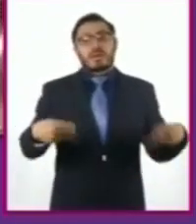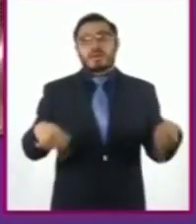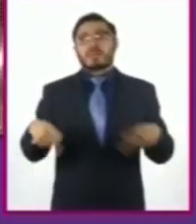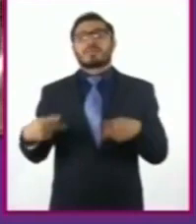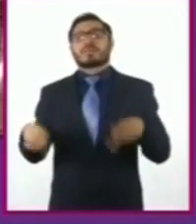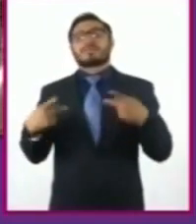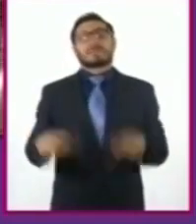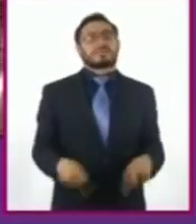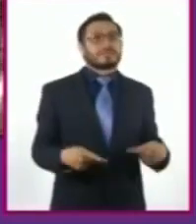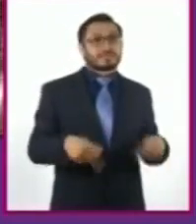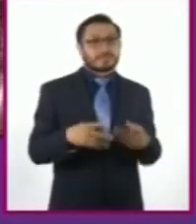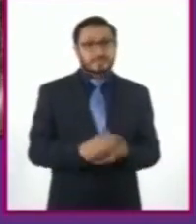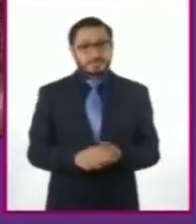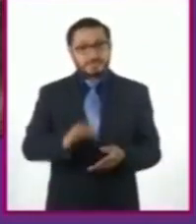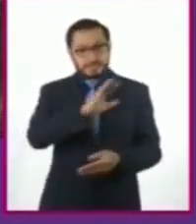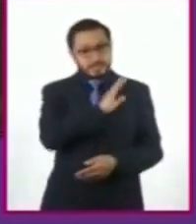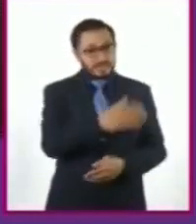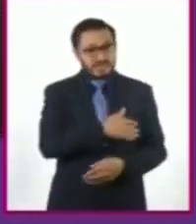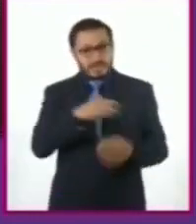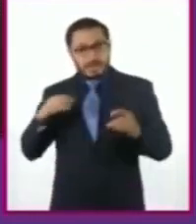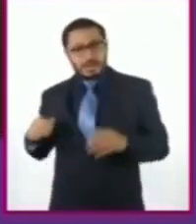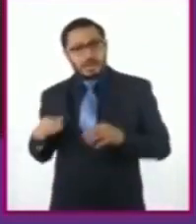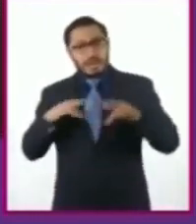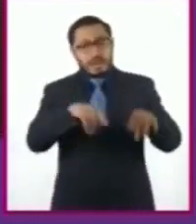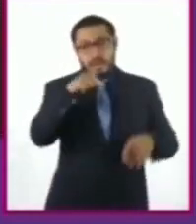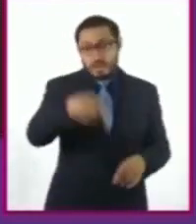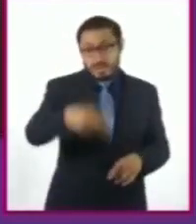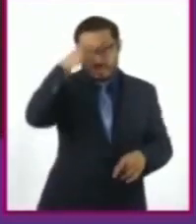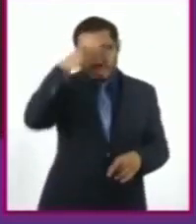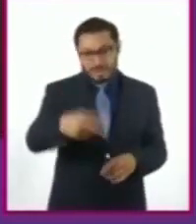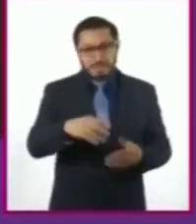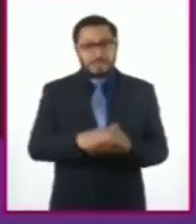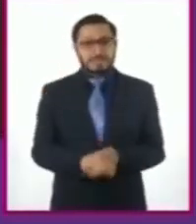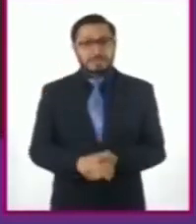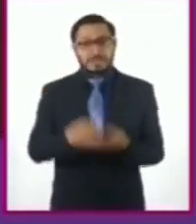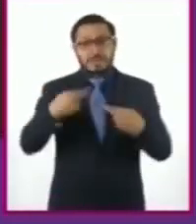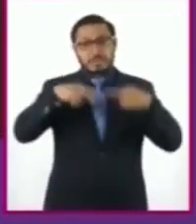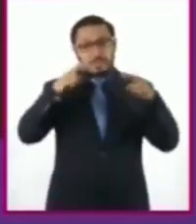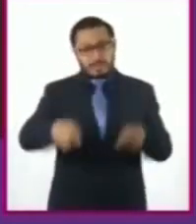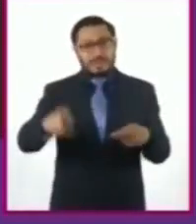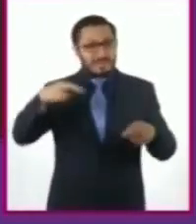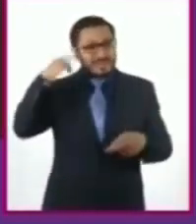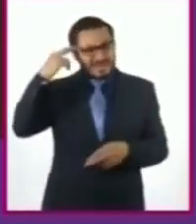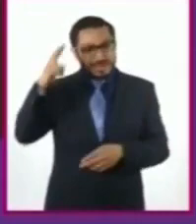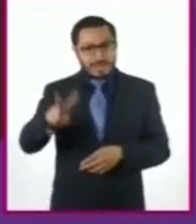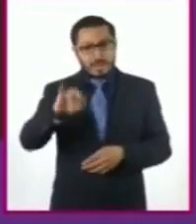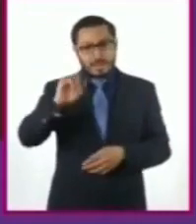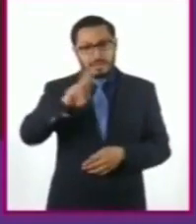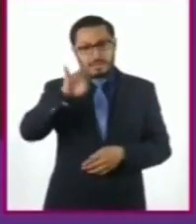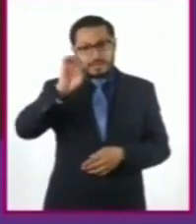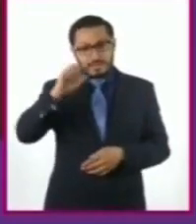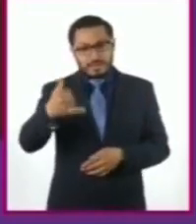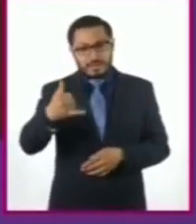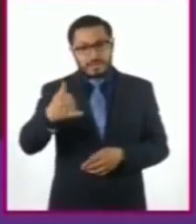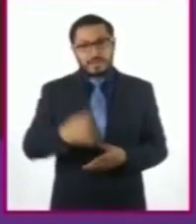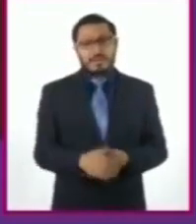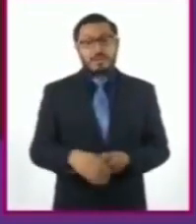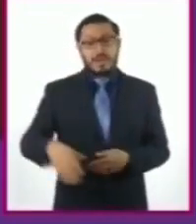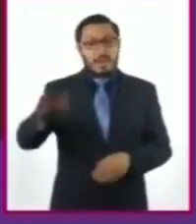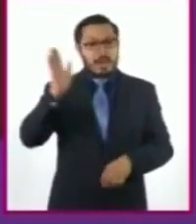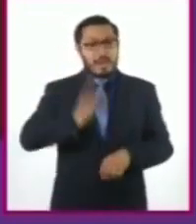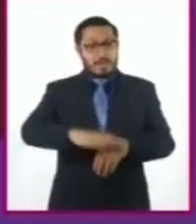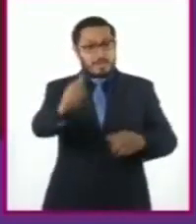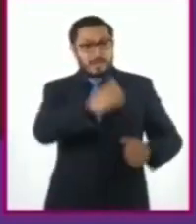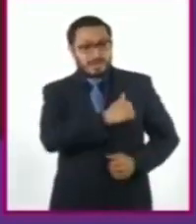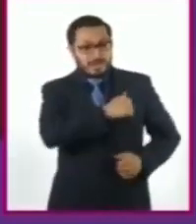territorios conquistados. Como representante directo del rey, el virrey era la máxima autoridad en la Nueva